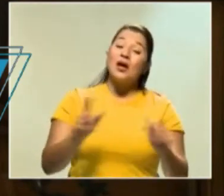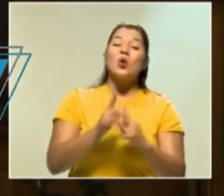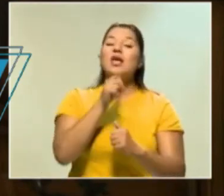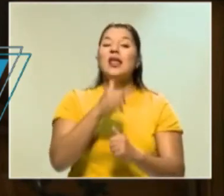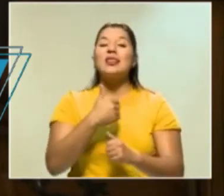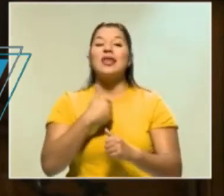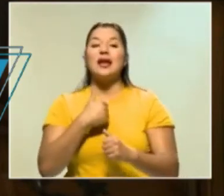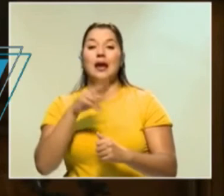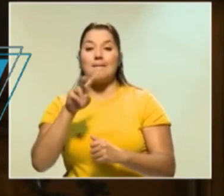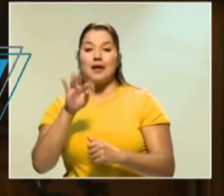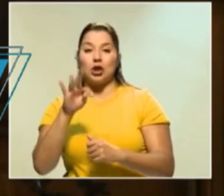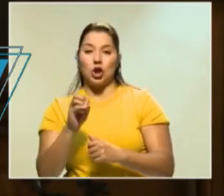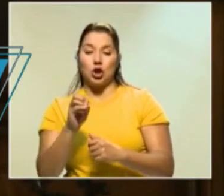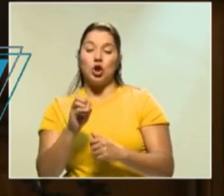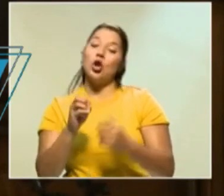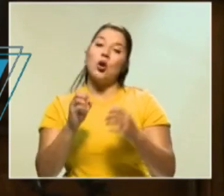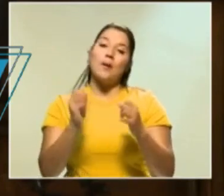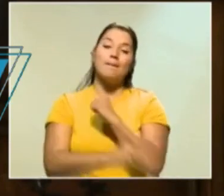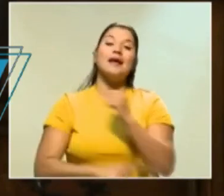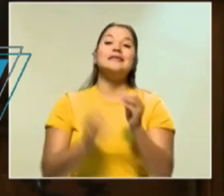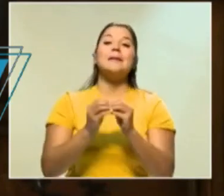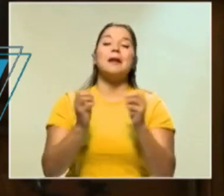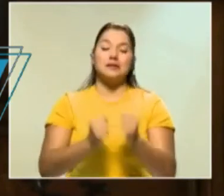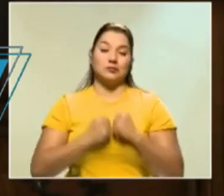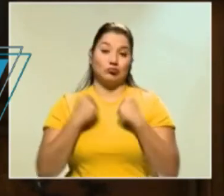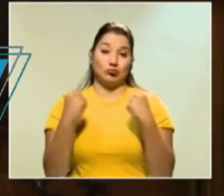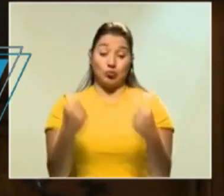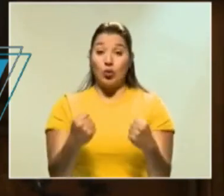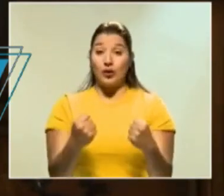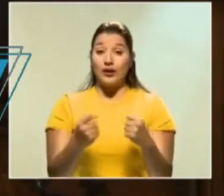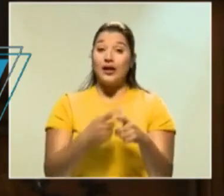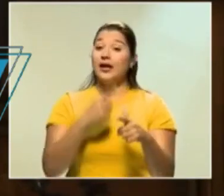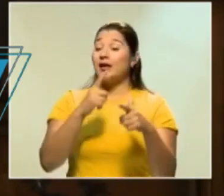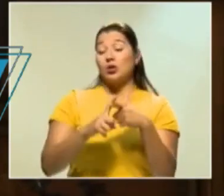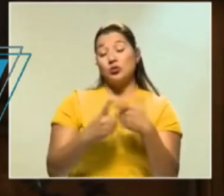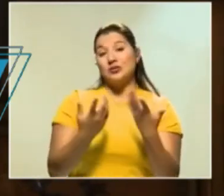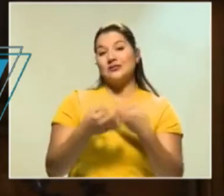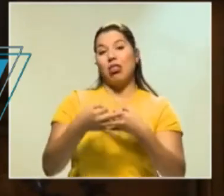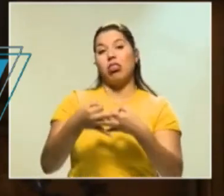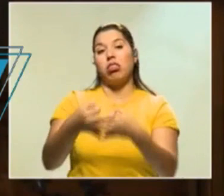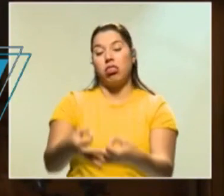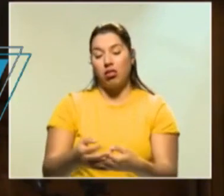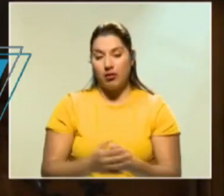poder de decisión y bloquean sistemáticamente a largo tiempo este tipo de decisiones.